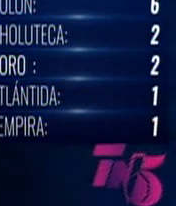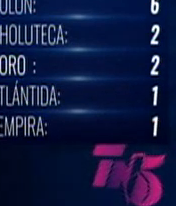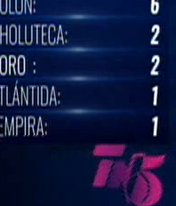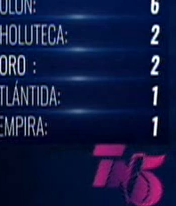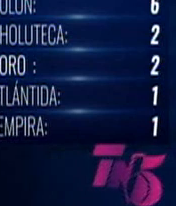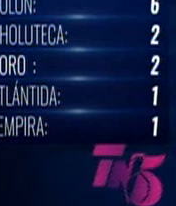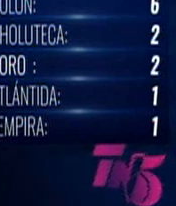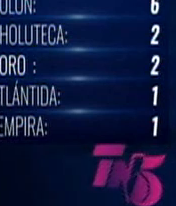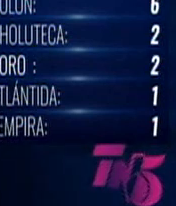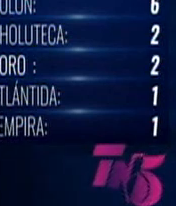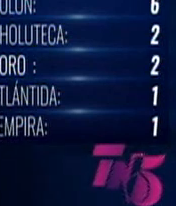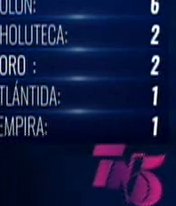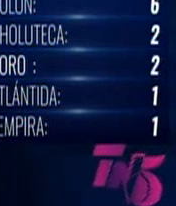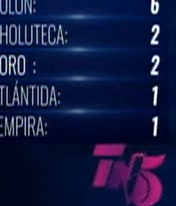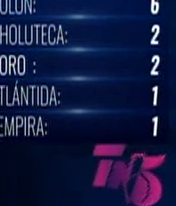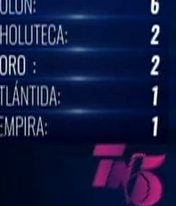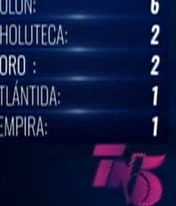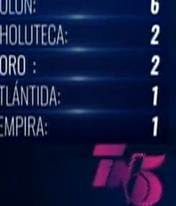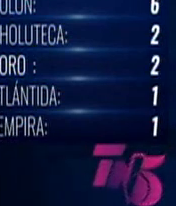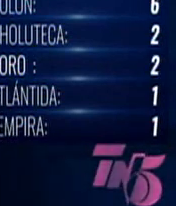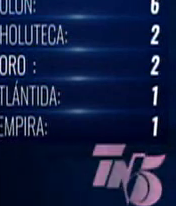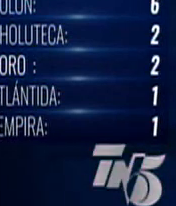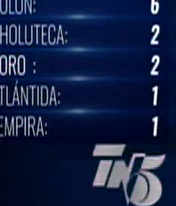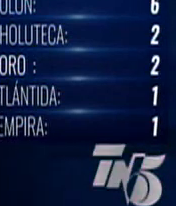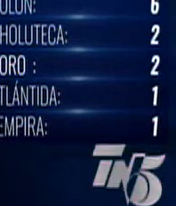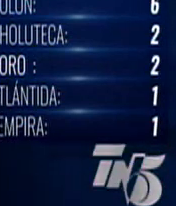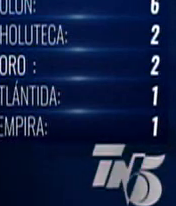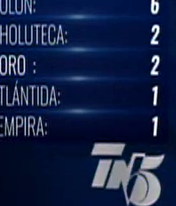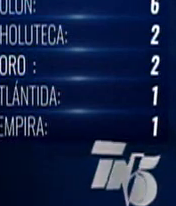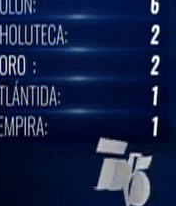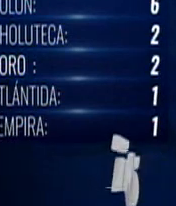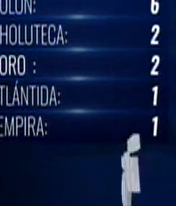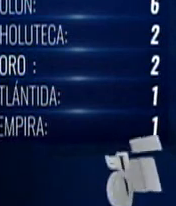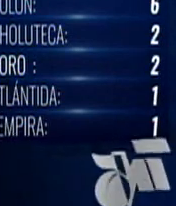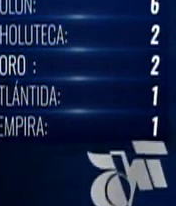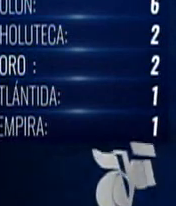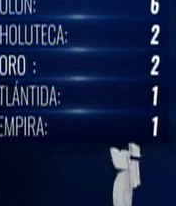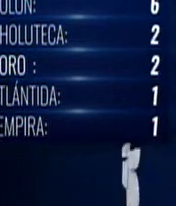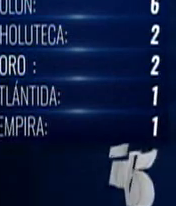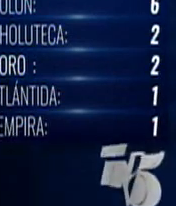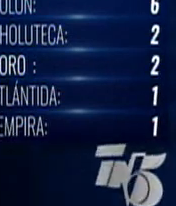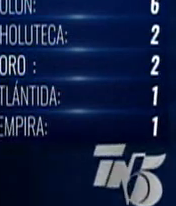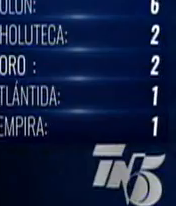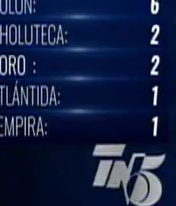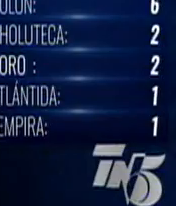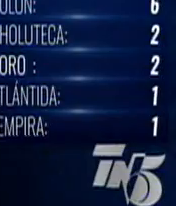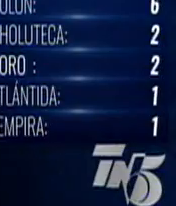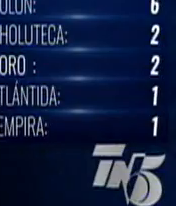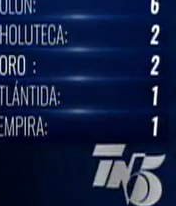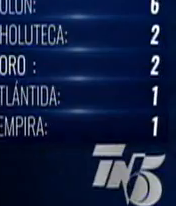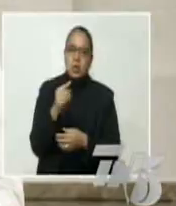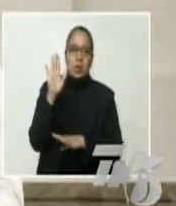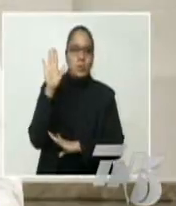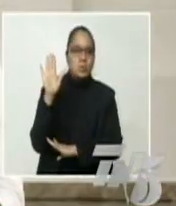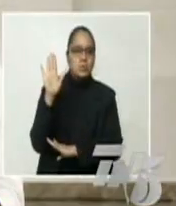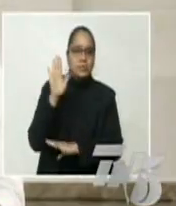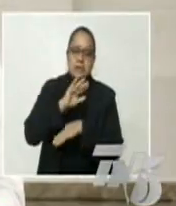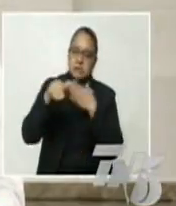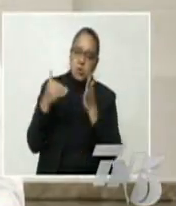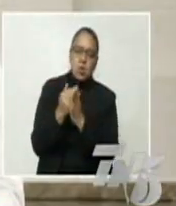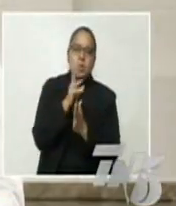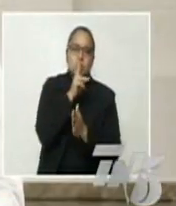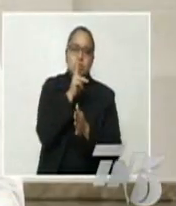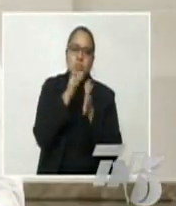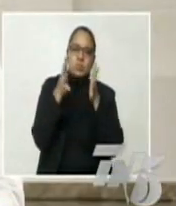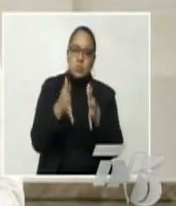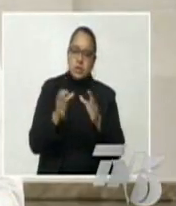el aumento de casos, las autoridades instan a los hondureños a seguir las recomendaciones de bioseguridad para evitar el contagio. Todos